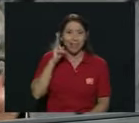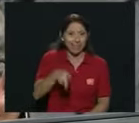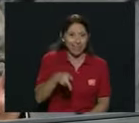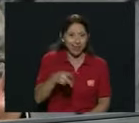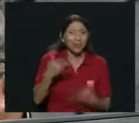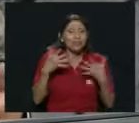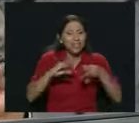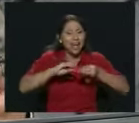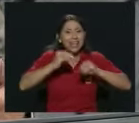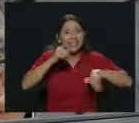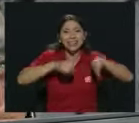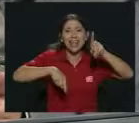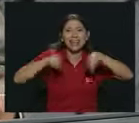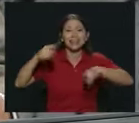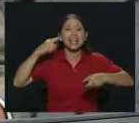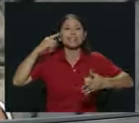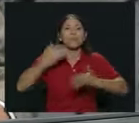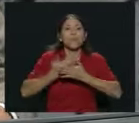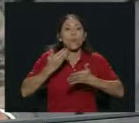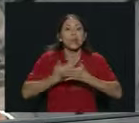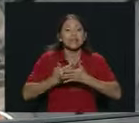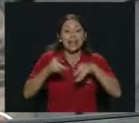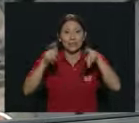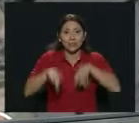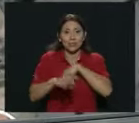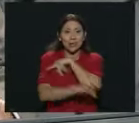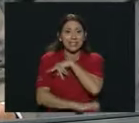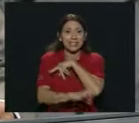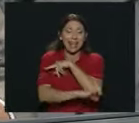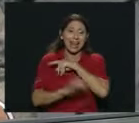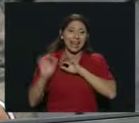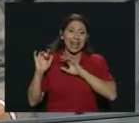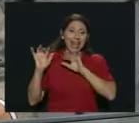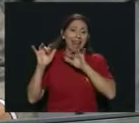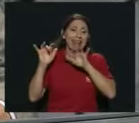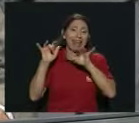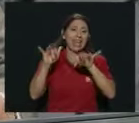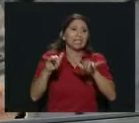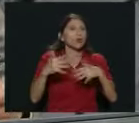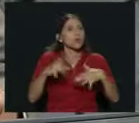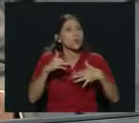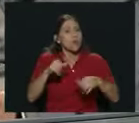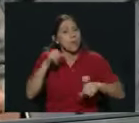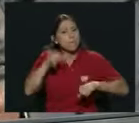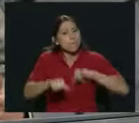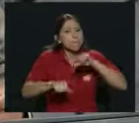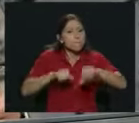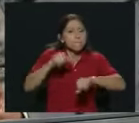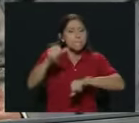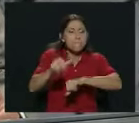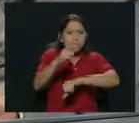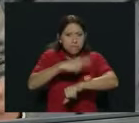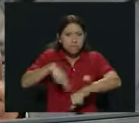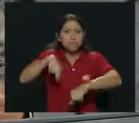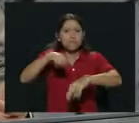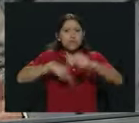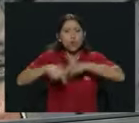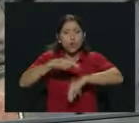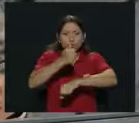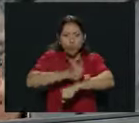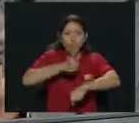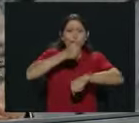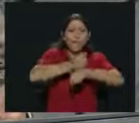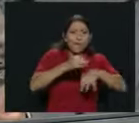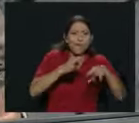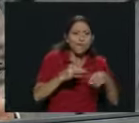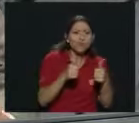los migrantes más bien han sido muy productivos en los Estados Unidos, en el emprendedurismo, en llenar trabajos que los estadounidenses ya no hacen